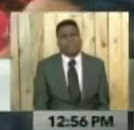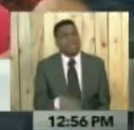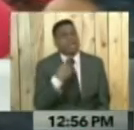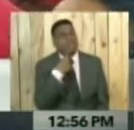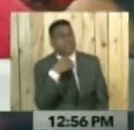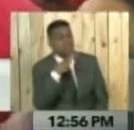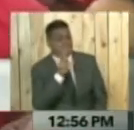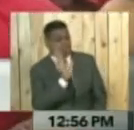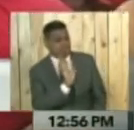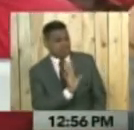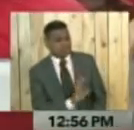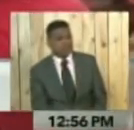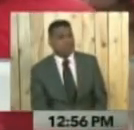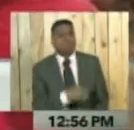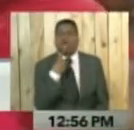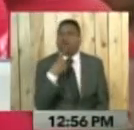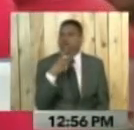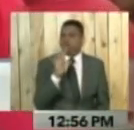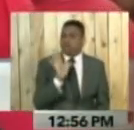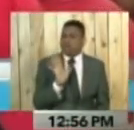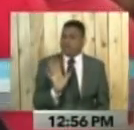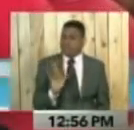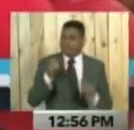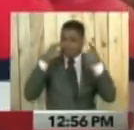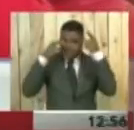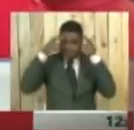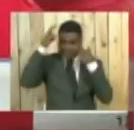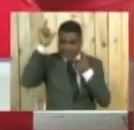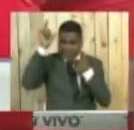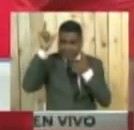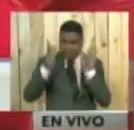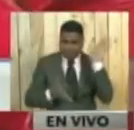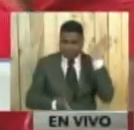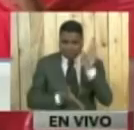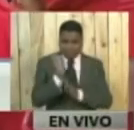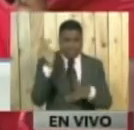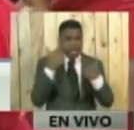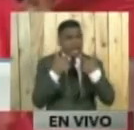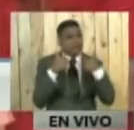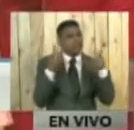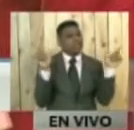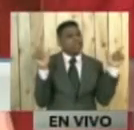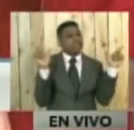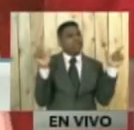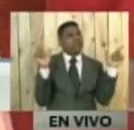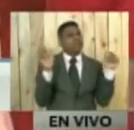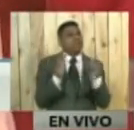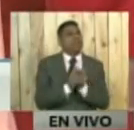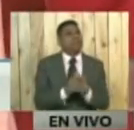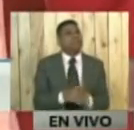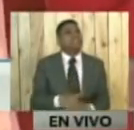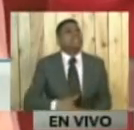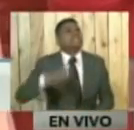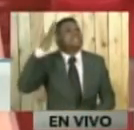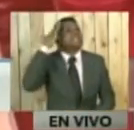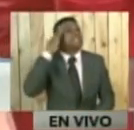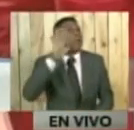Dicen que Chávez anda suelto y de su cuenta. ¿Y saben dónde lo